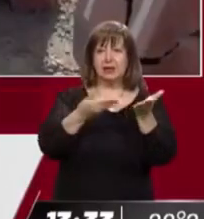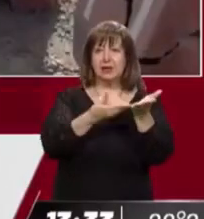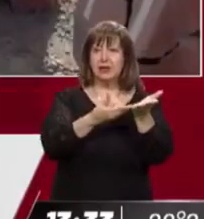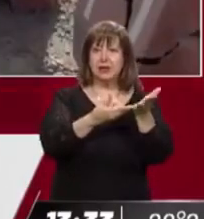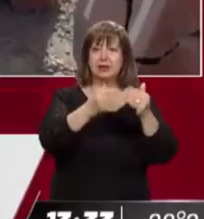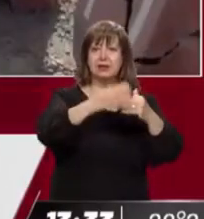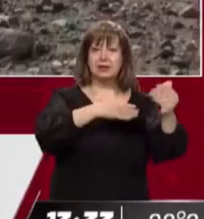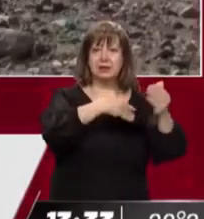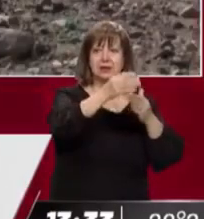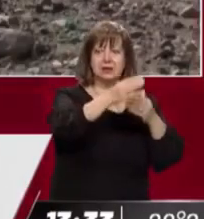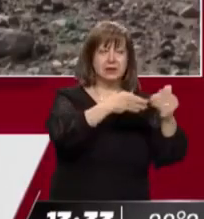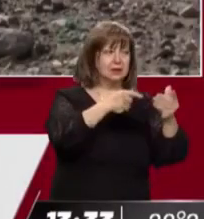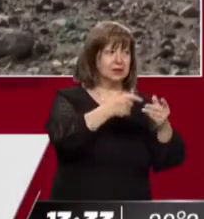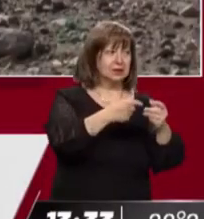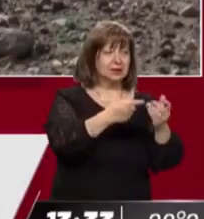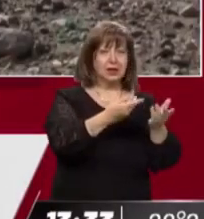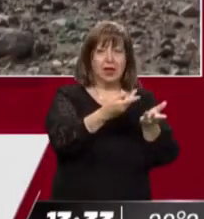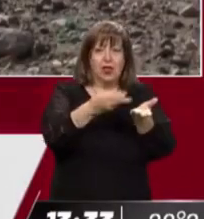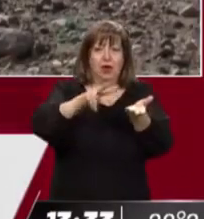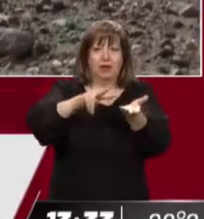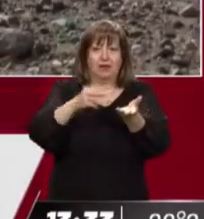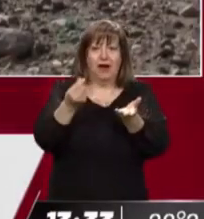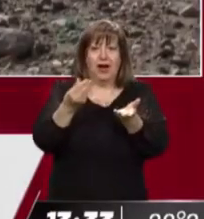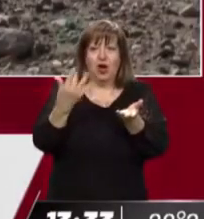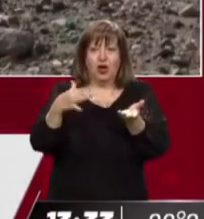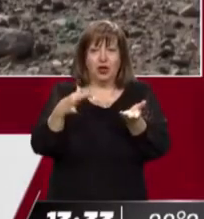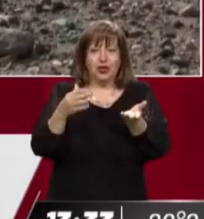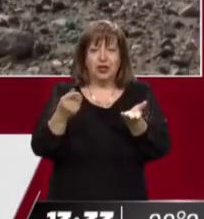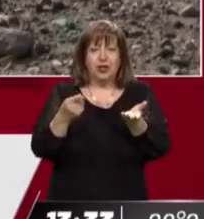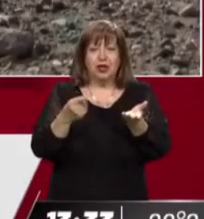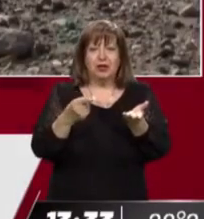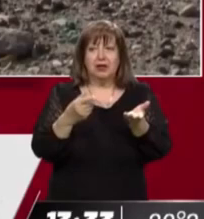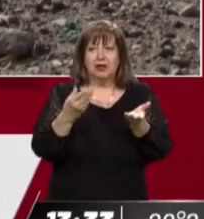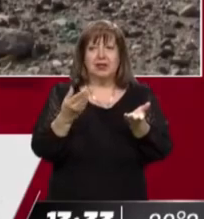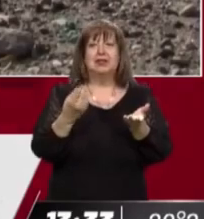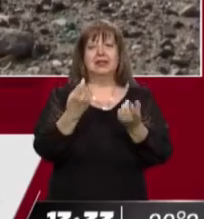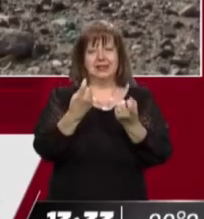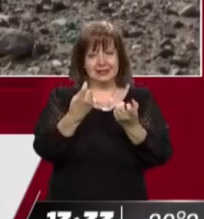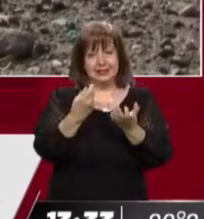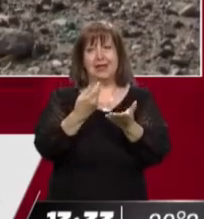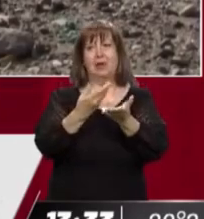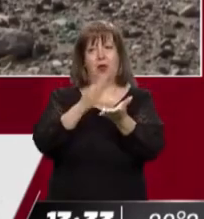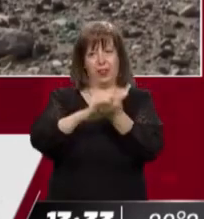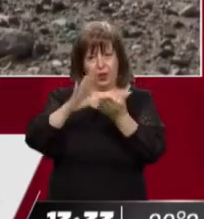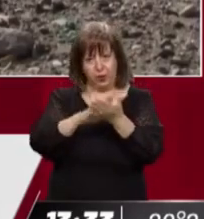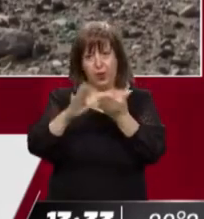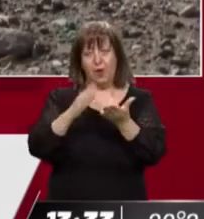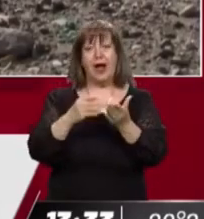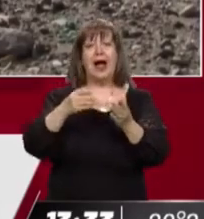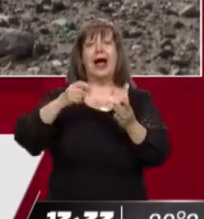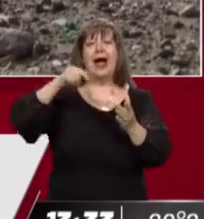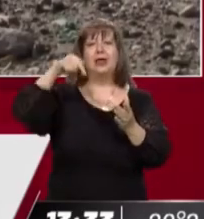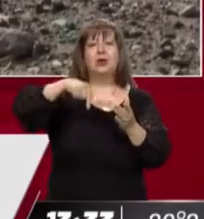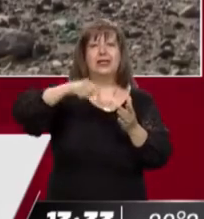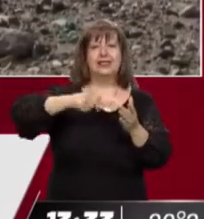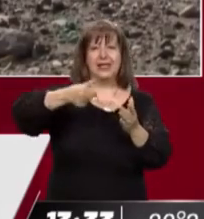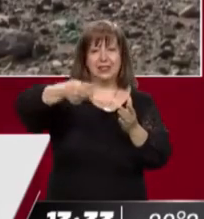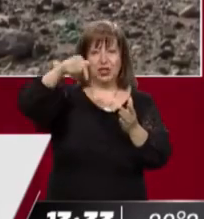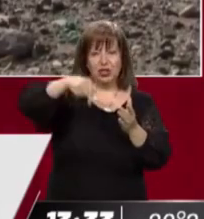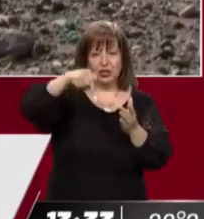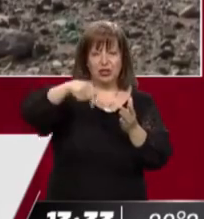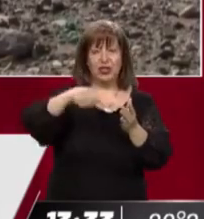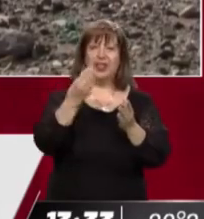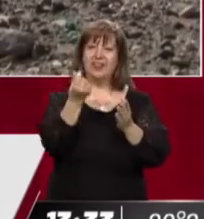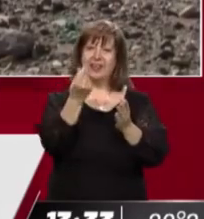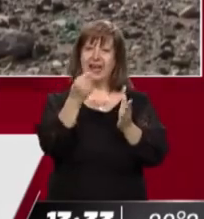una obra son muy distintos, entonces estimo que va a haber una renegociación de contrato, una actualización de las obras y a